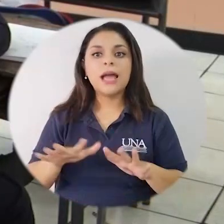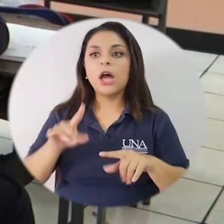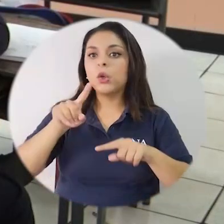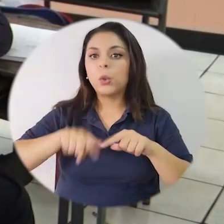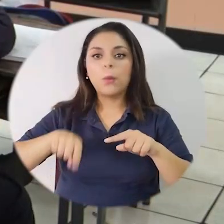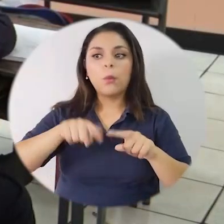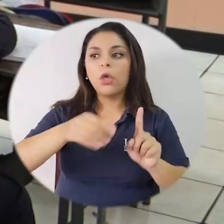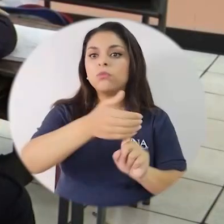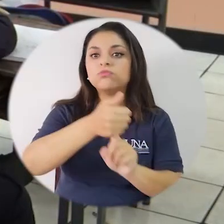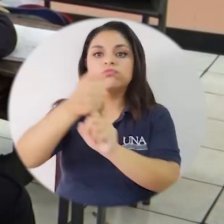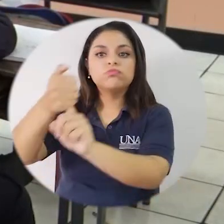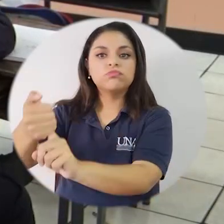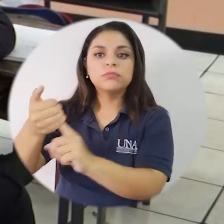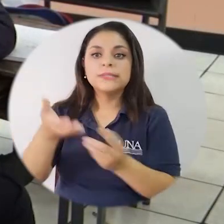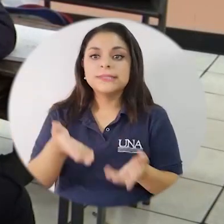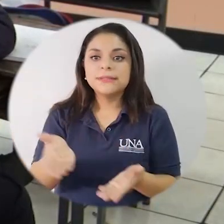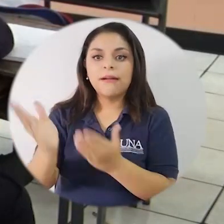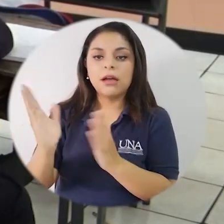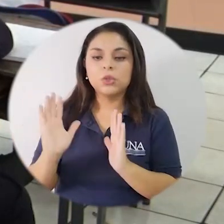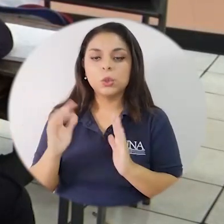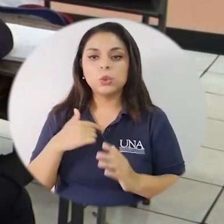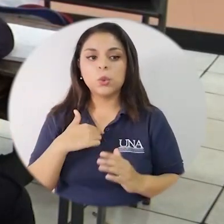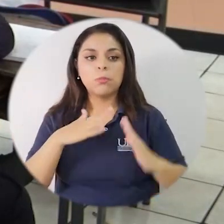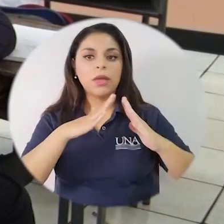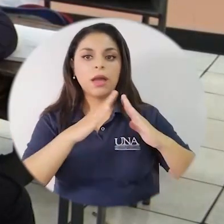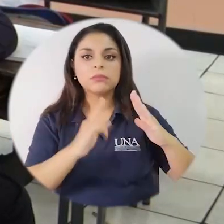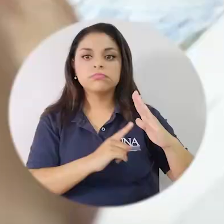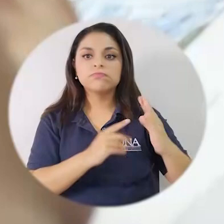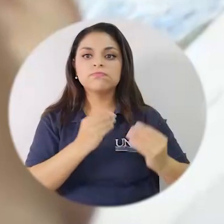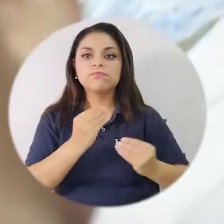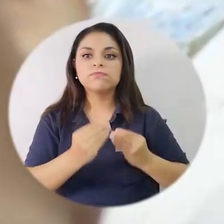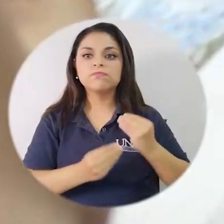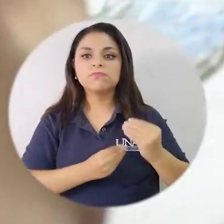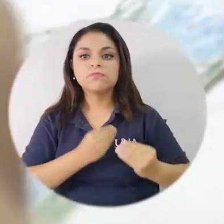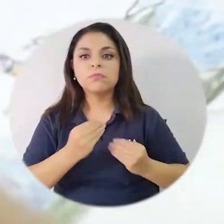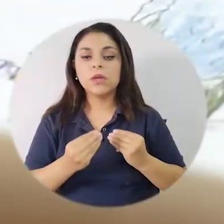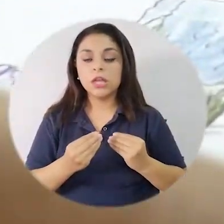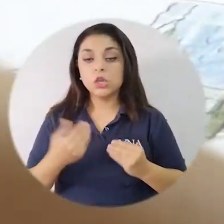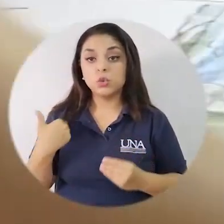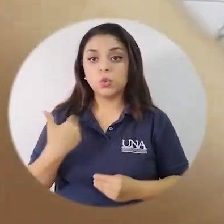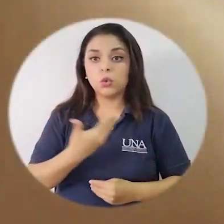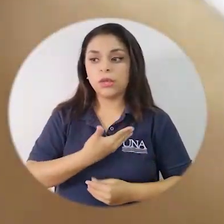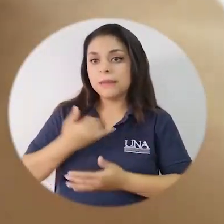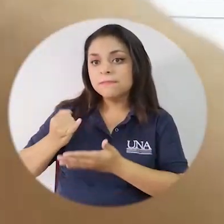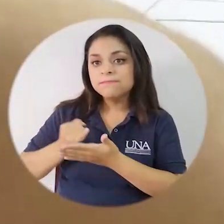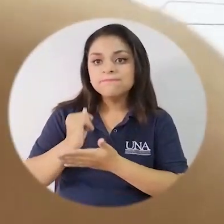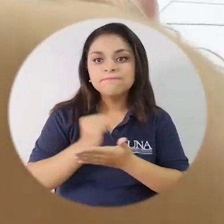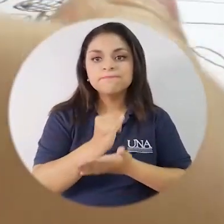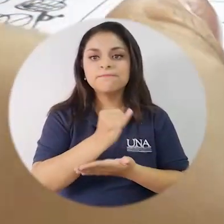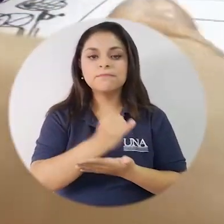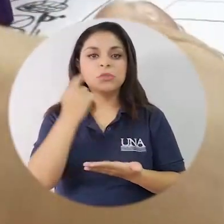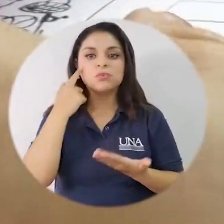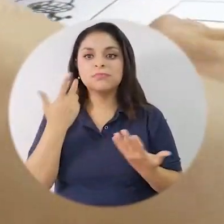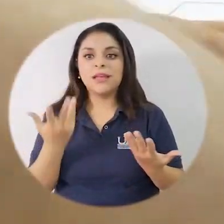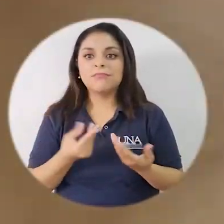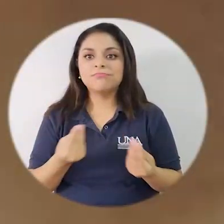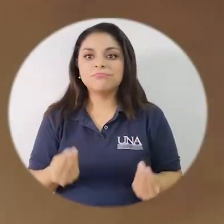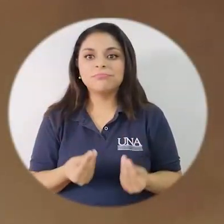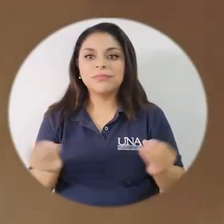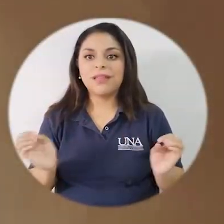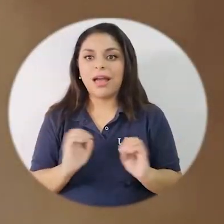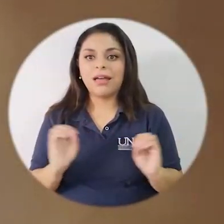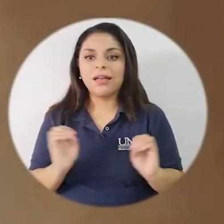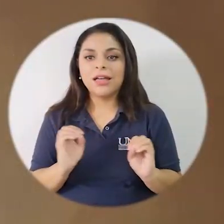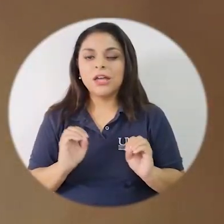usar ese espacio, yo como papá, en este caso con las personas que hicimos la investigación, ya no tengo más herramientas. O sea, yo ya no